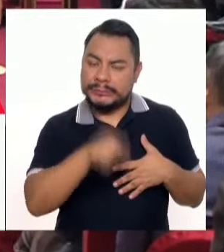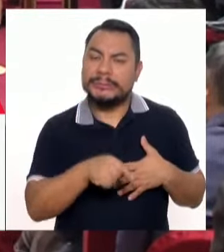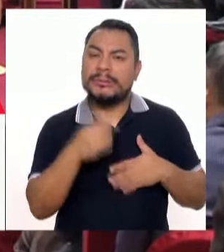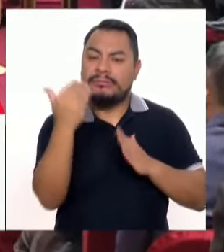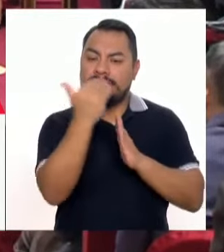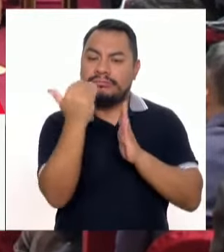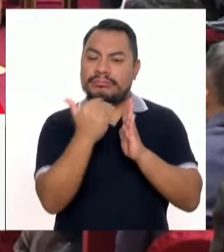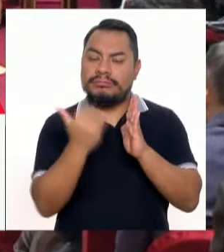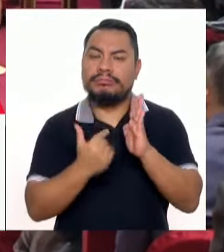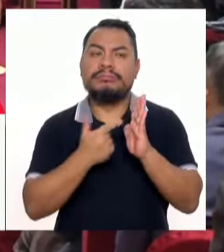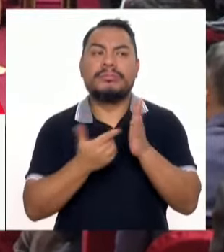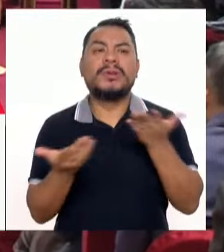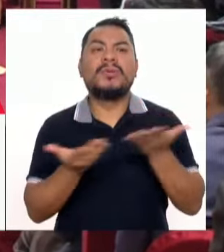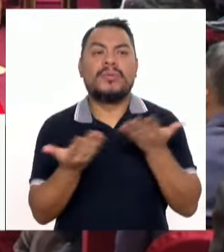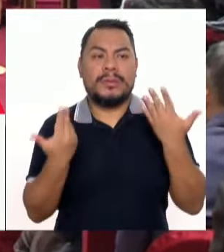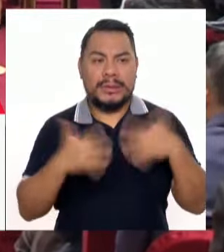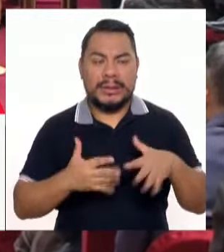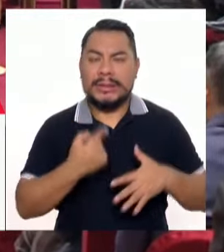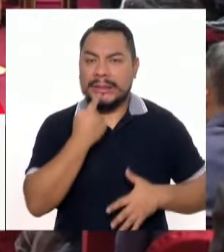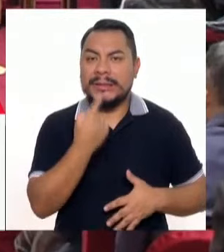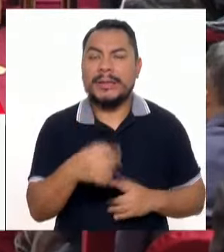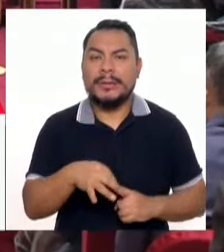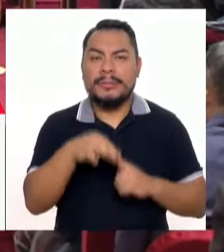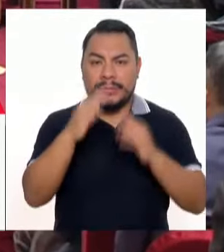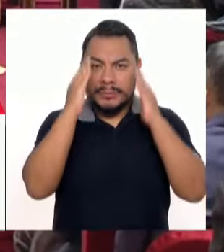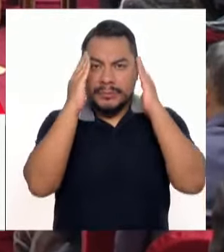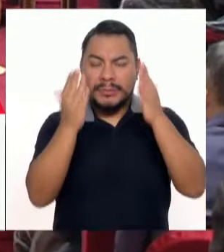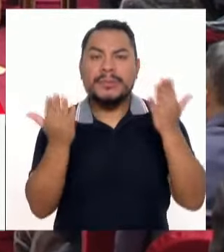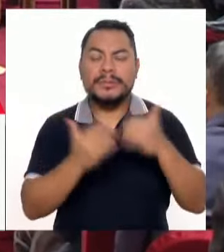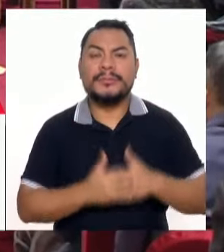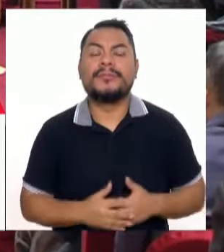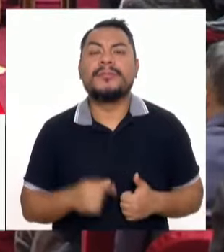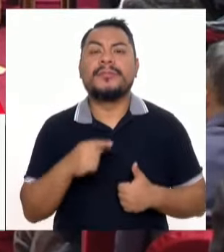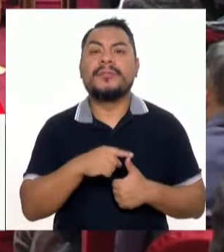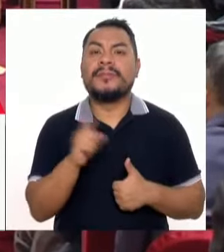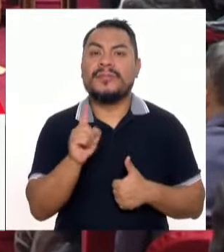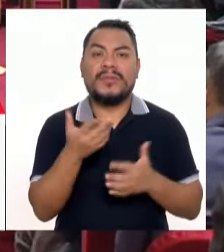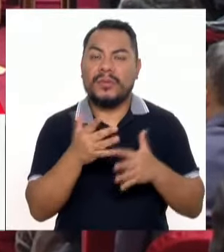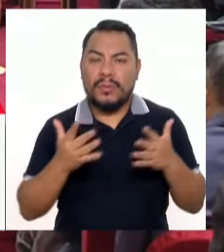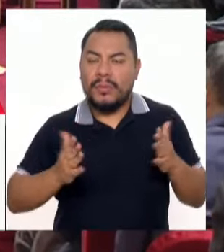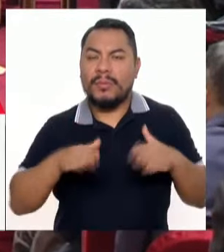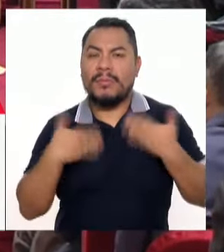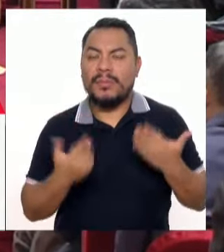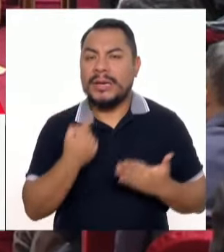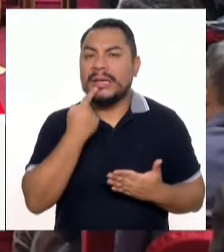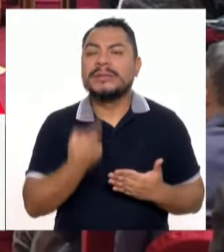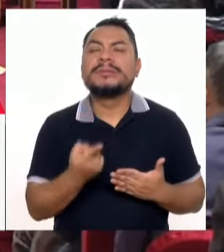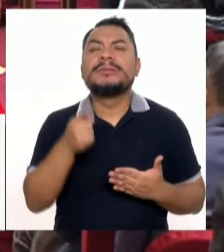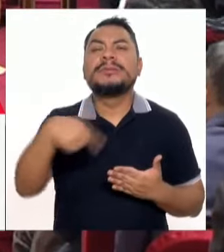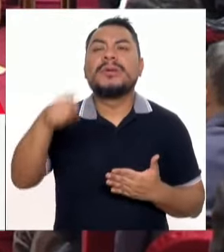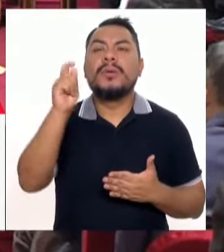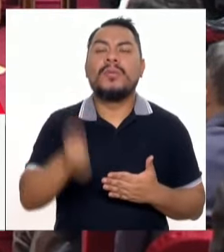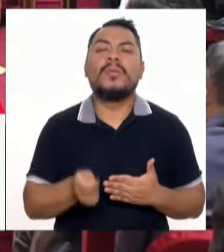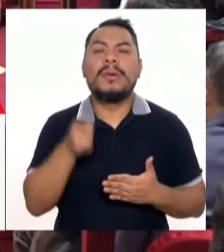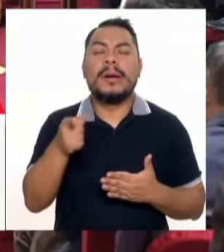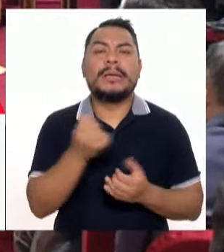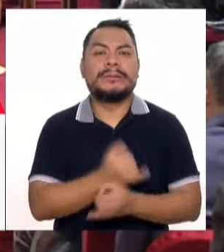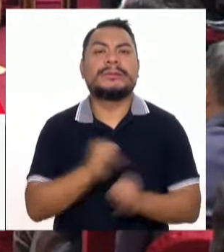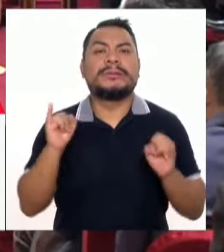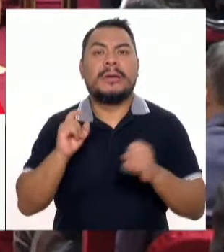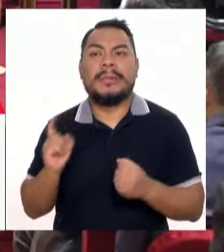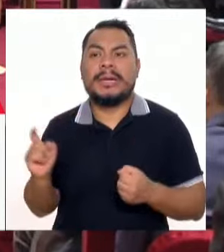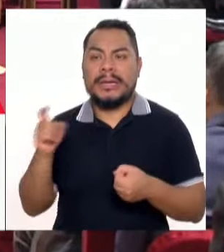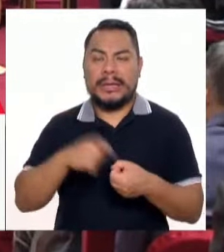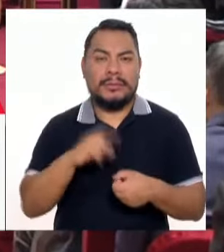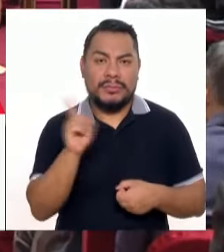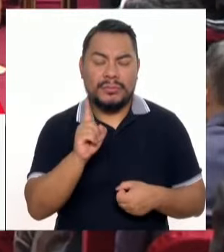siguientes puntos, los cuales tenemos que prestar especial atención. No existe ni puede establecerse jurisdicción alguna independiente,